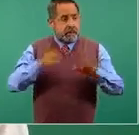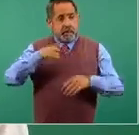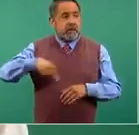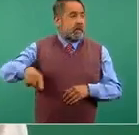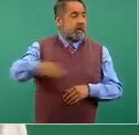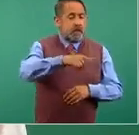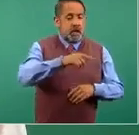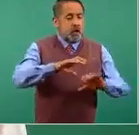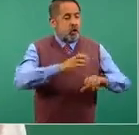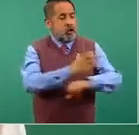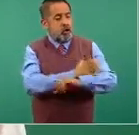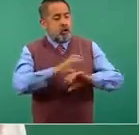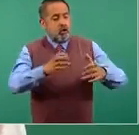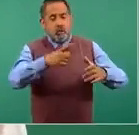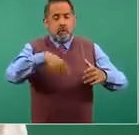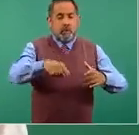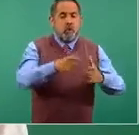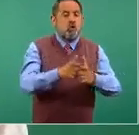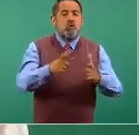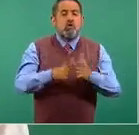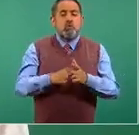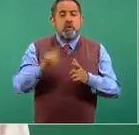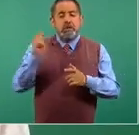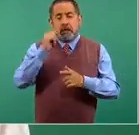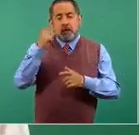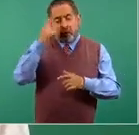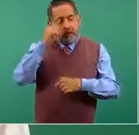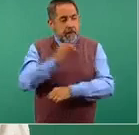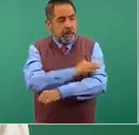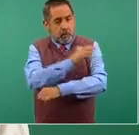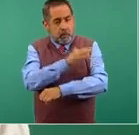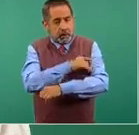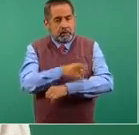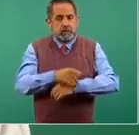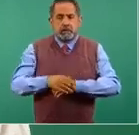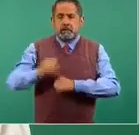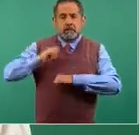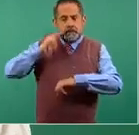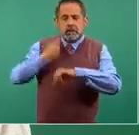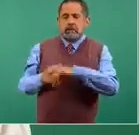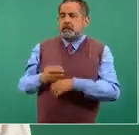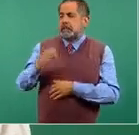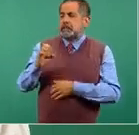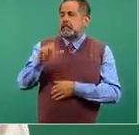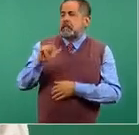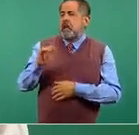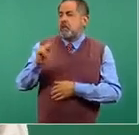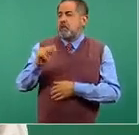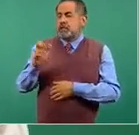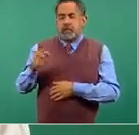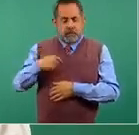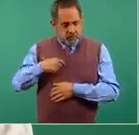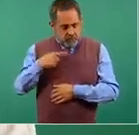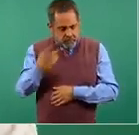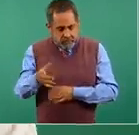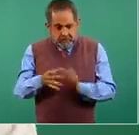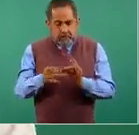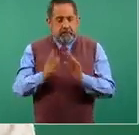todos nuestros colegas del Grupo Técnico Asesor en Vacunación, que le preside la doctora Celia Alpuche, he dejado muy en